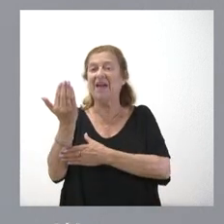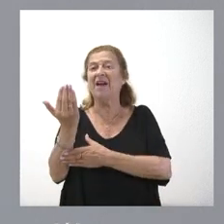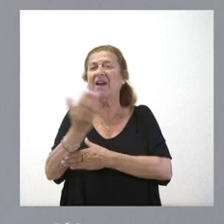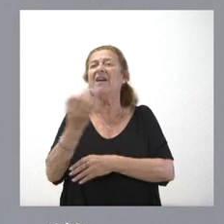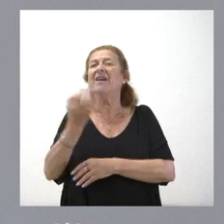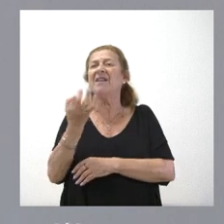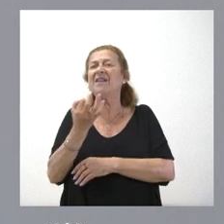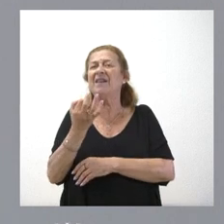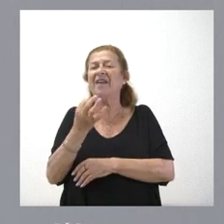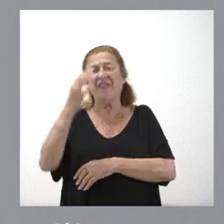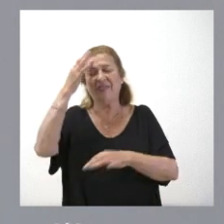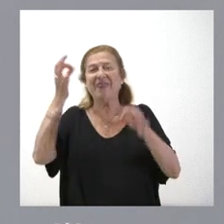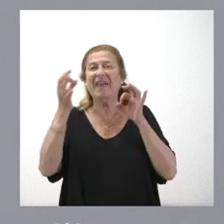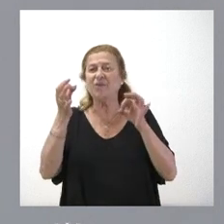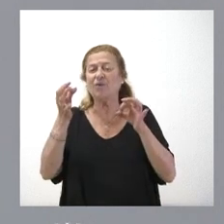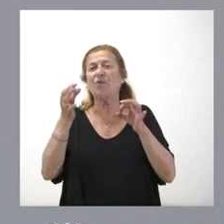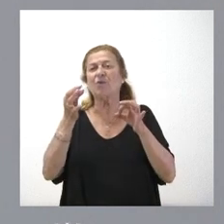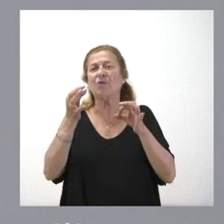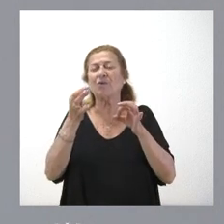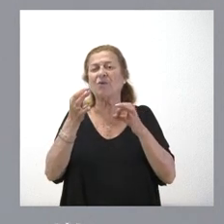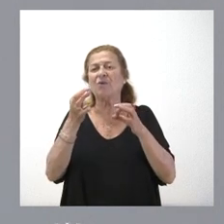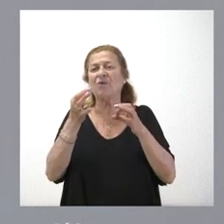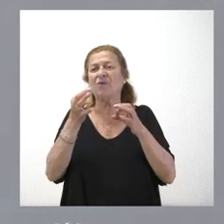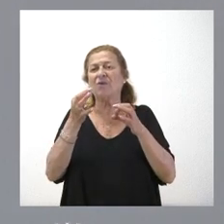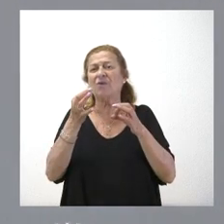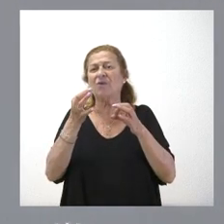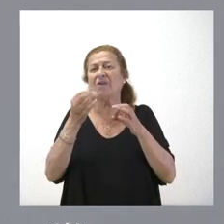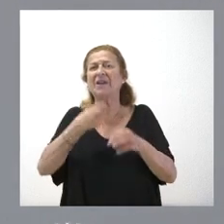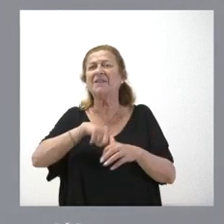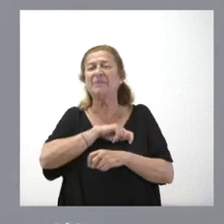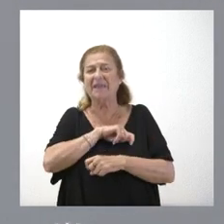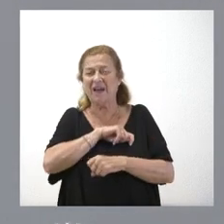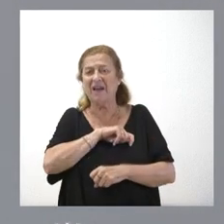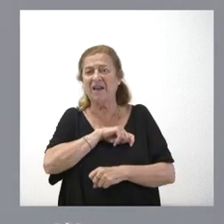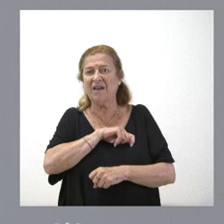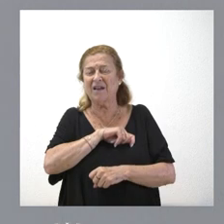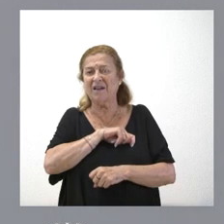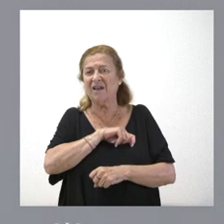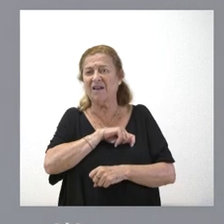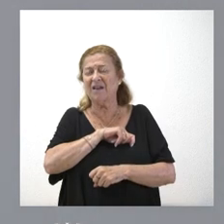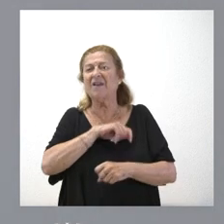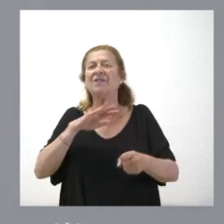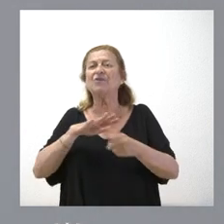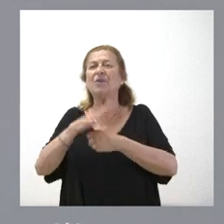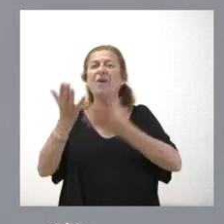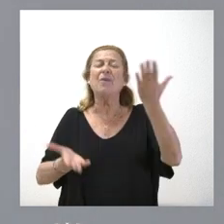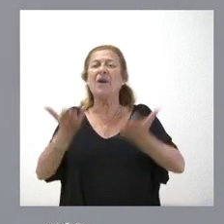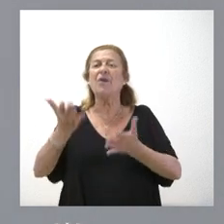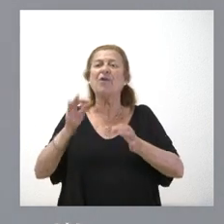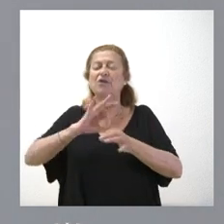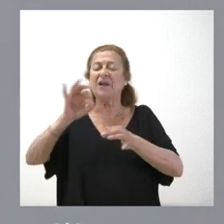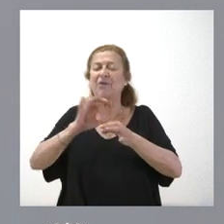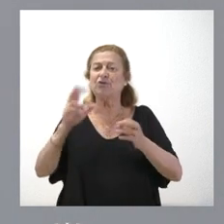es el dato de España sobre la valoración de los servicios